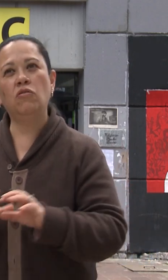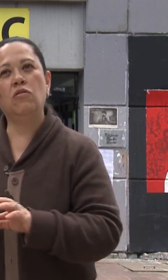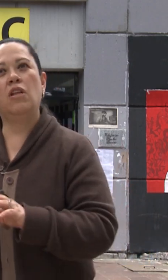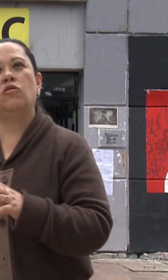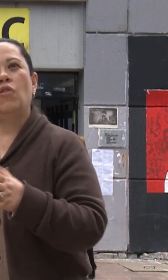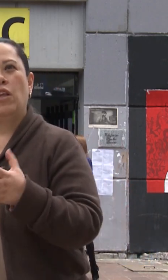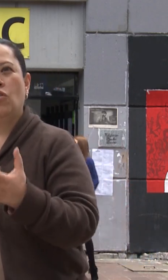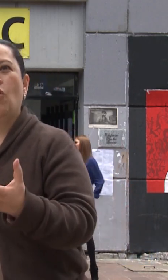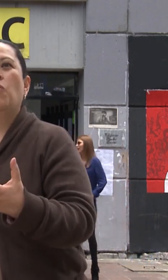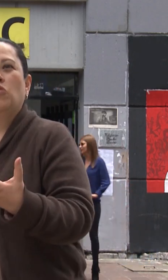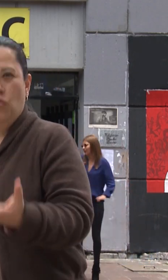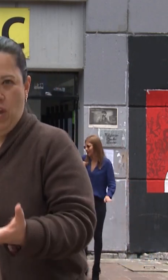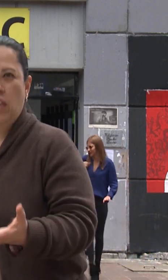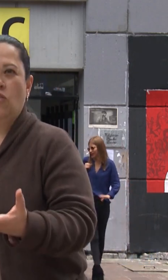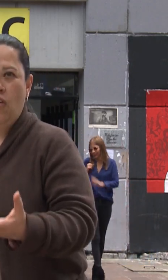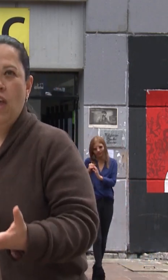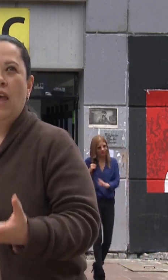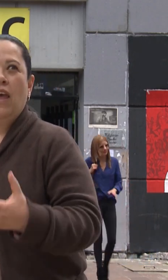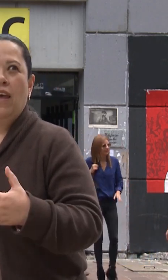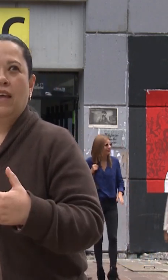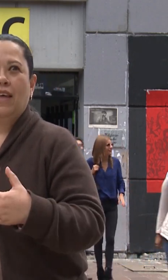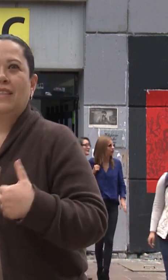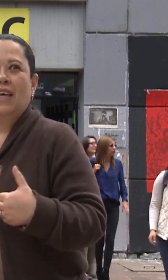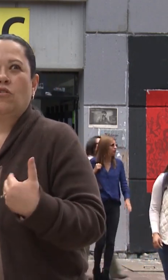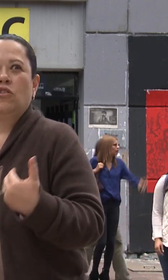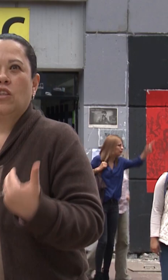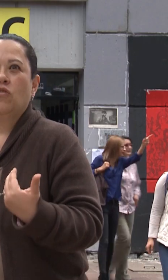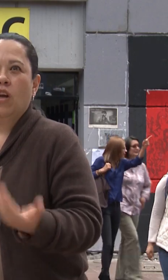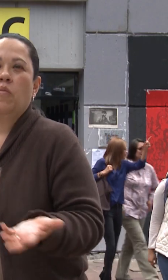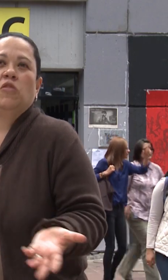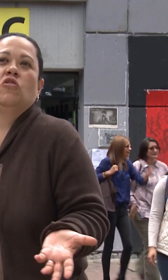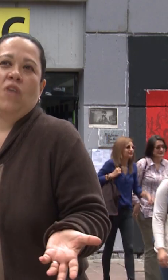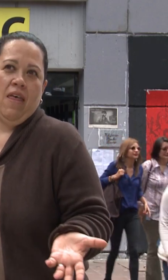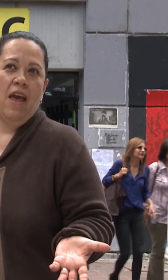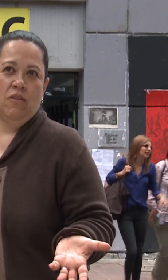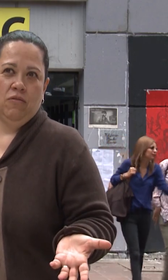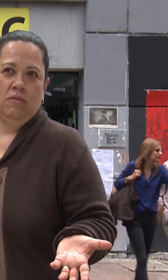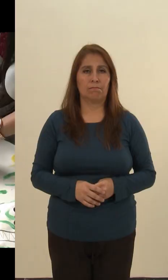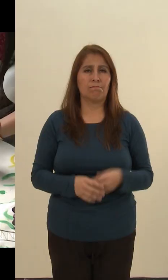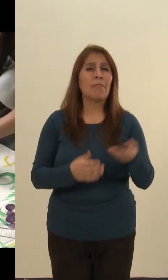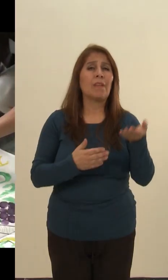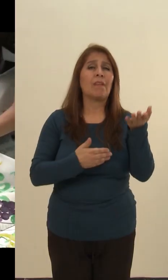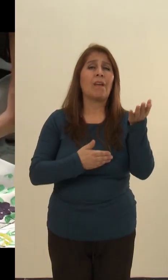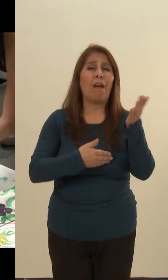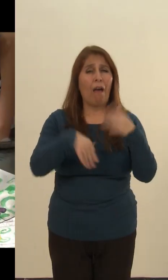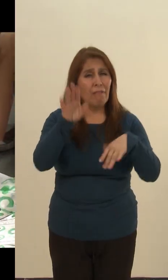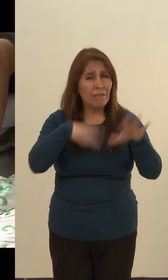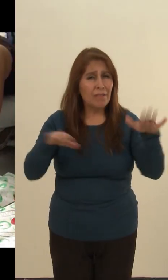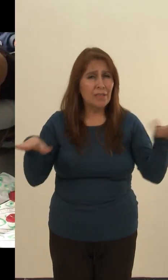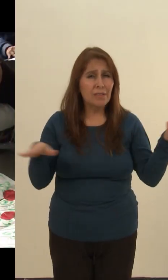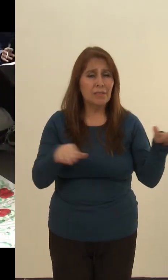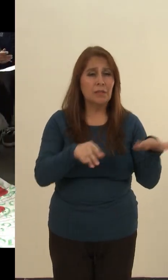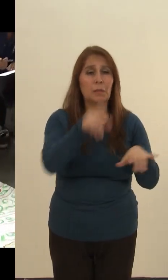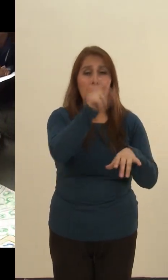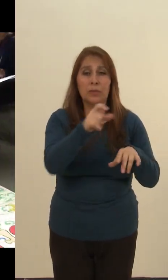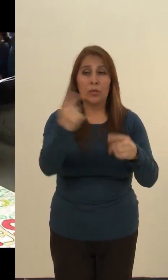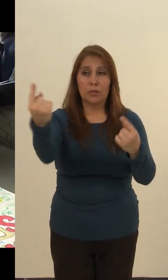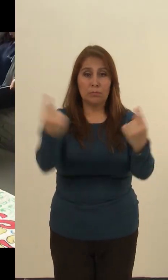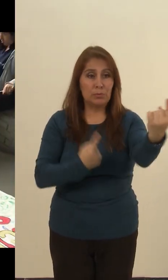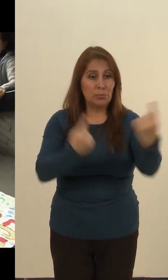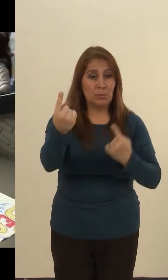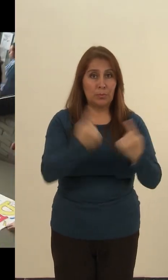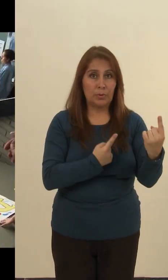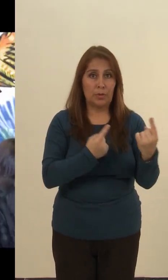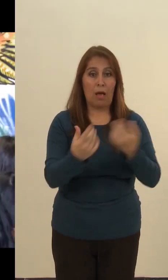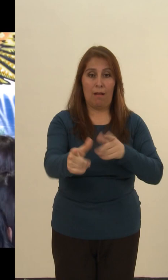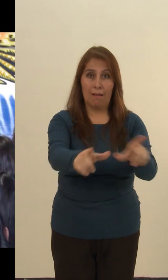educativo, sino en el sujeto como sujeto que se constituye como ciudadano. Muchas veces los chicos que acuden